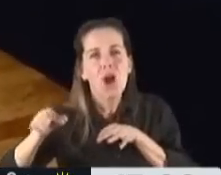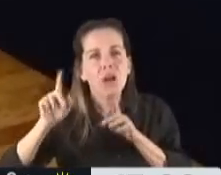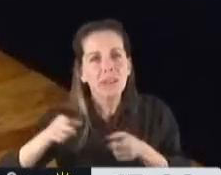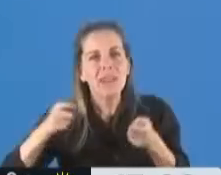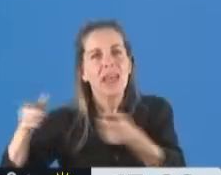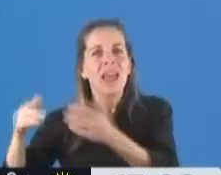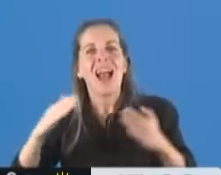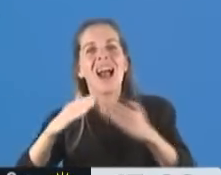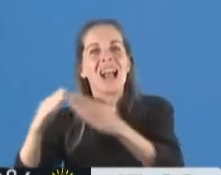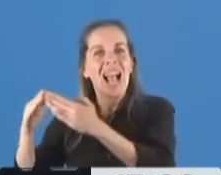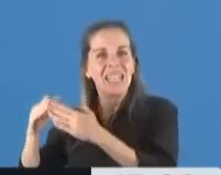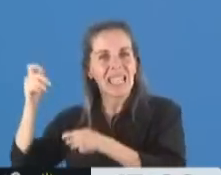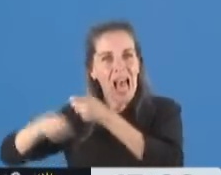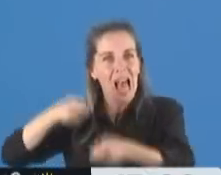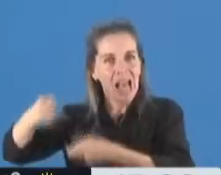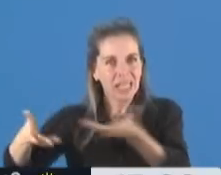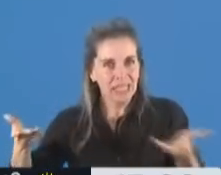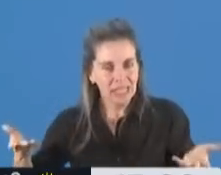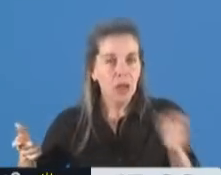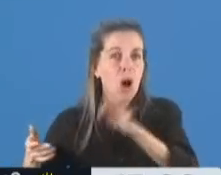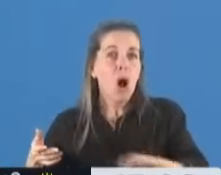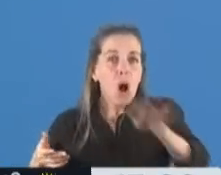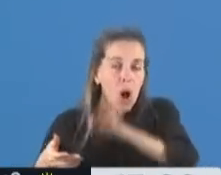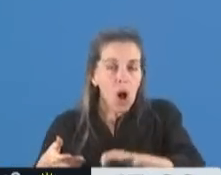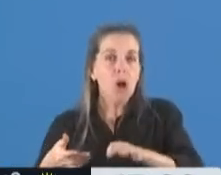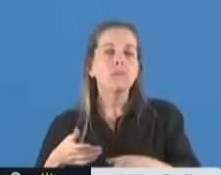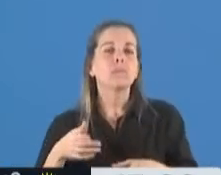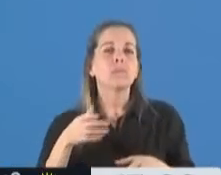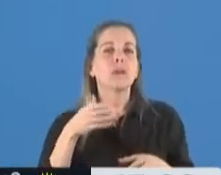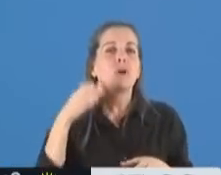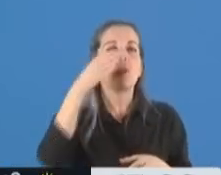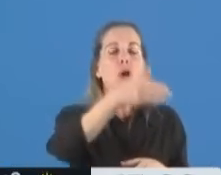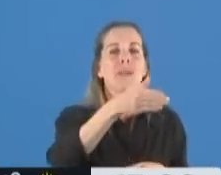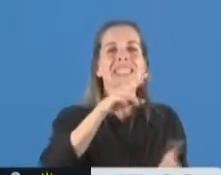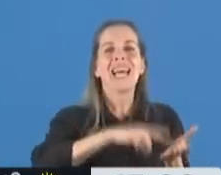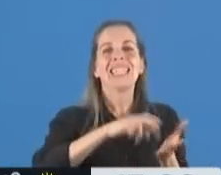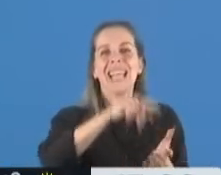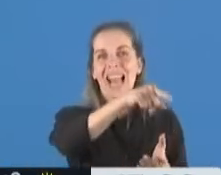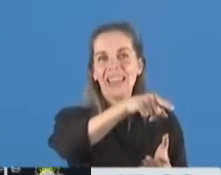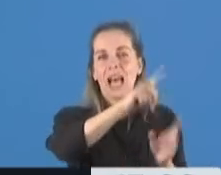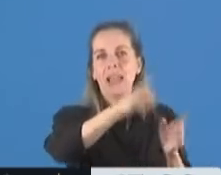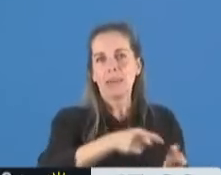casas. O cuando llevé casas a La Poma, en Salta.